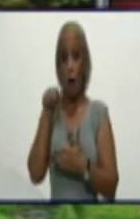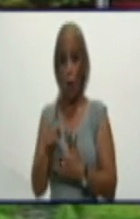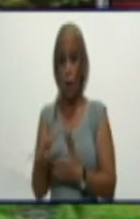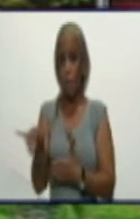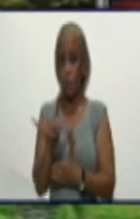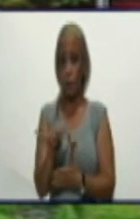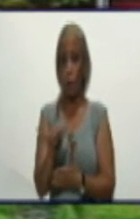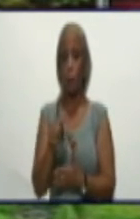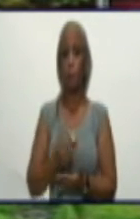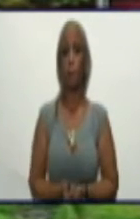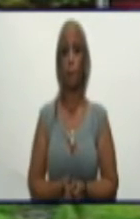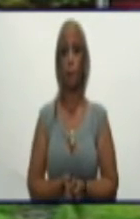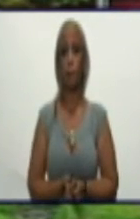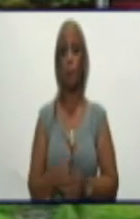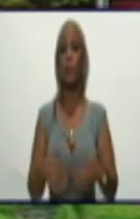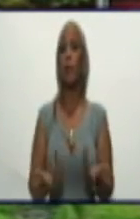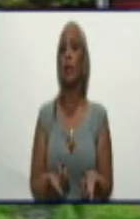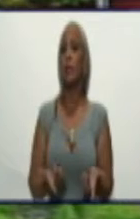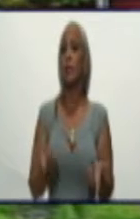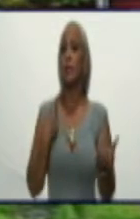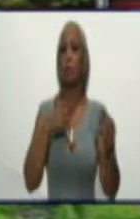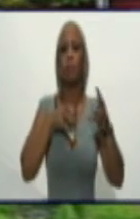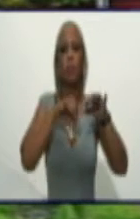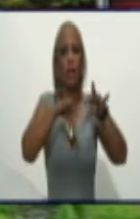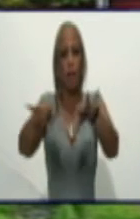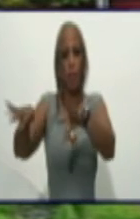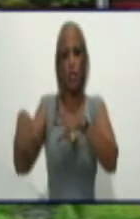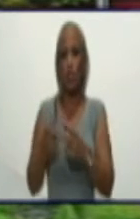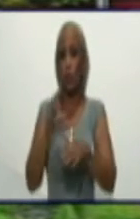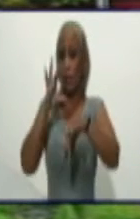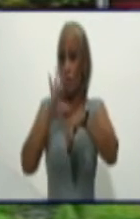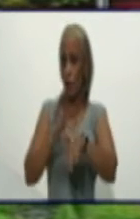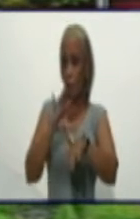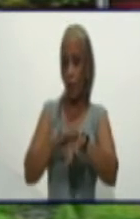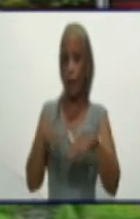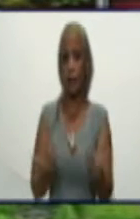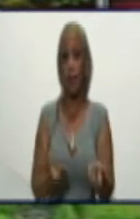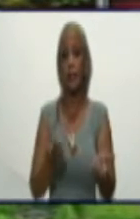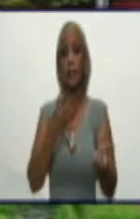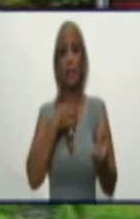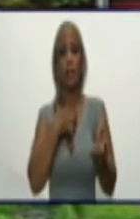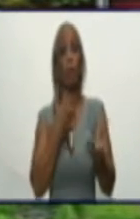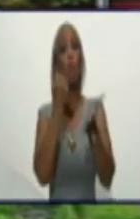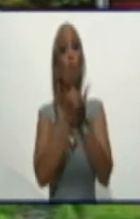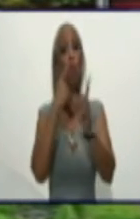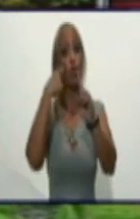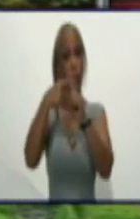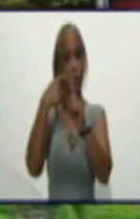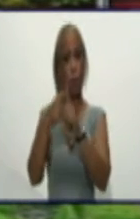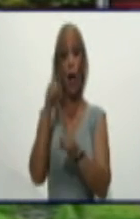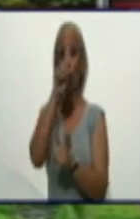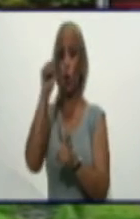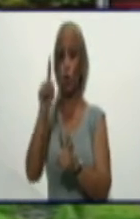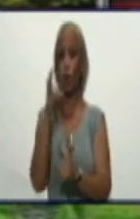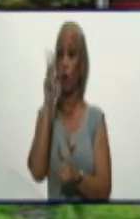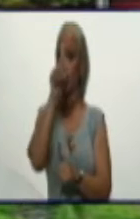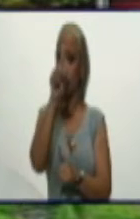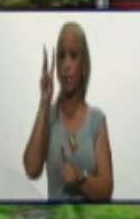mismo habla de la dispersión de la enfermedad, el hecho de tener positivos en 11 de los 13 municipios.